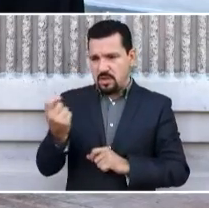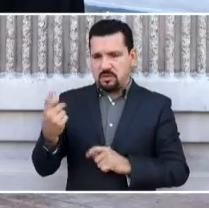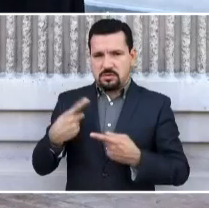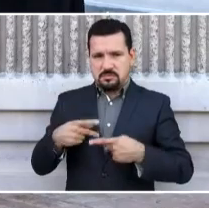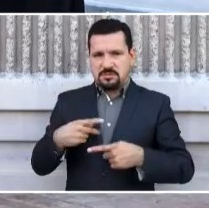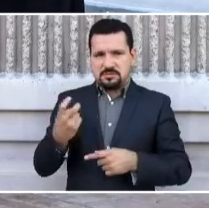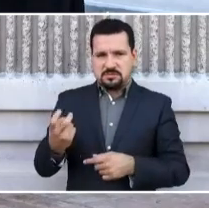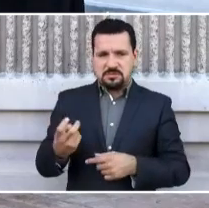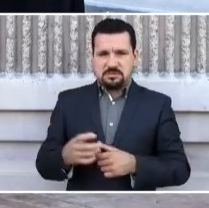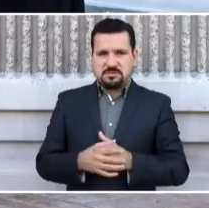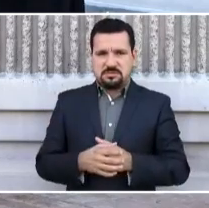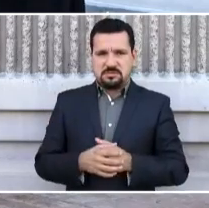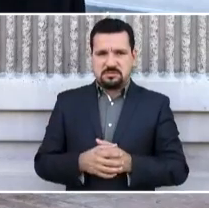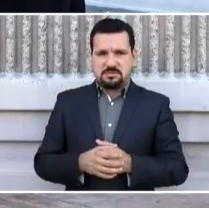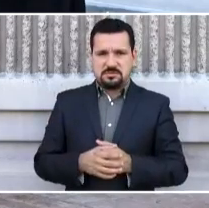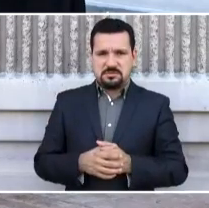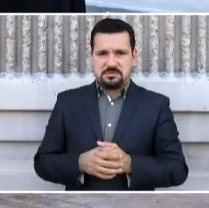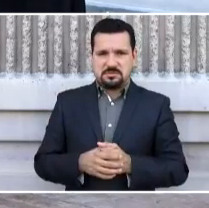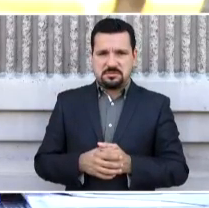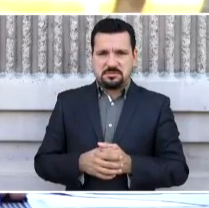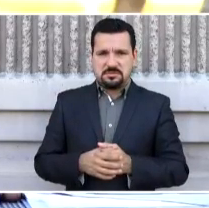han sido